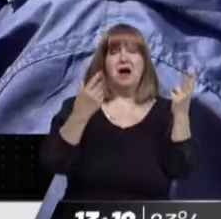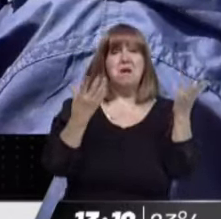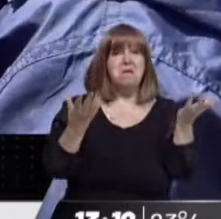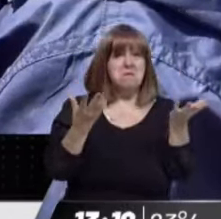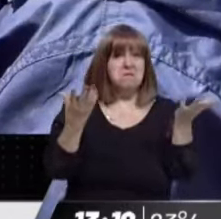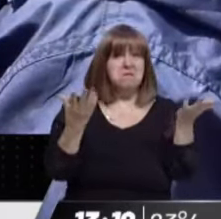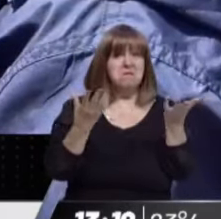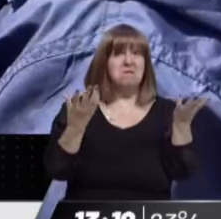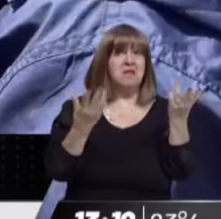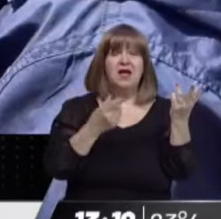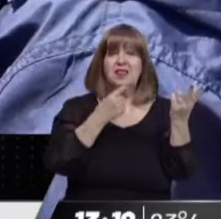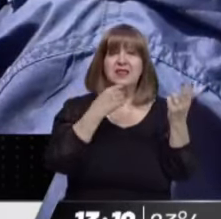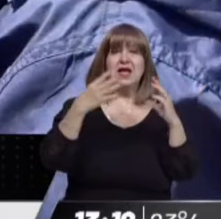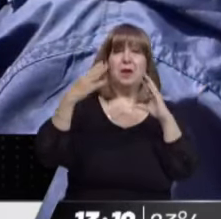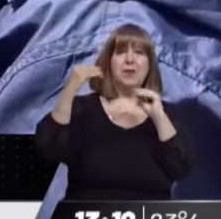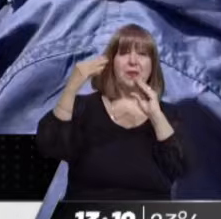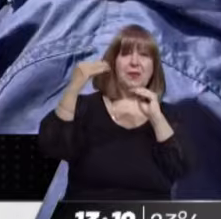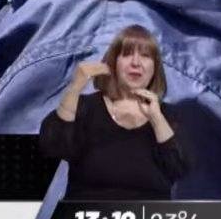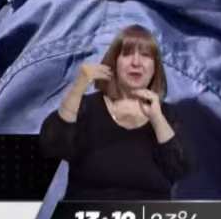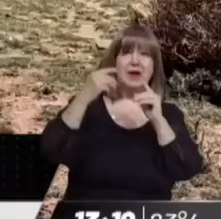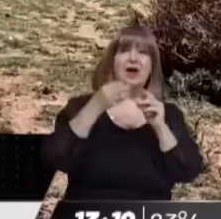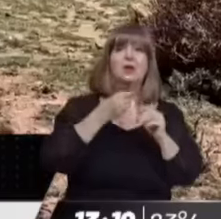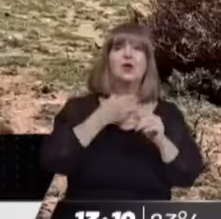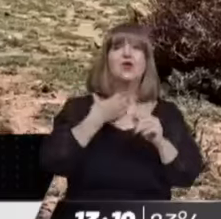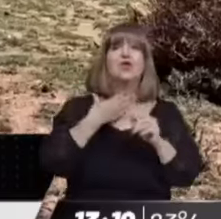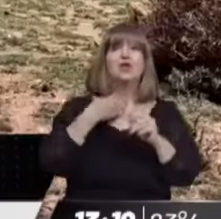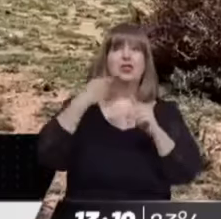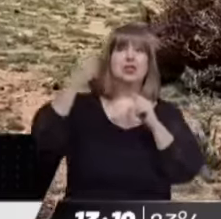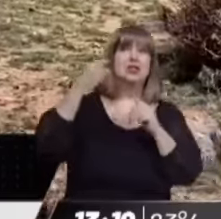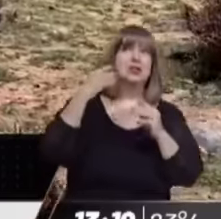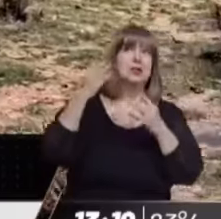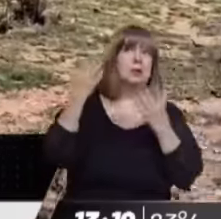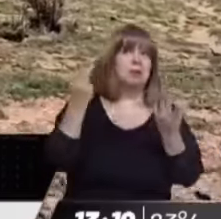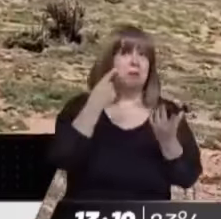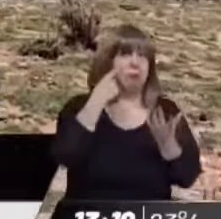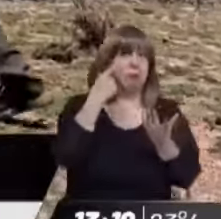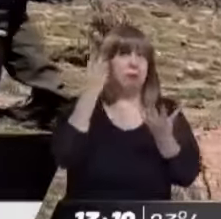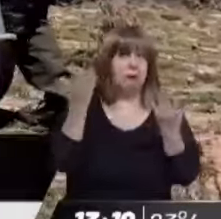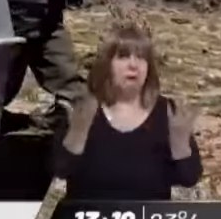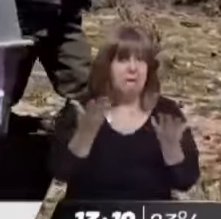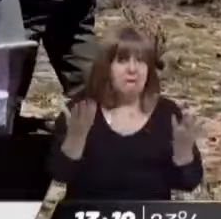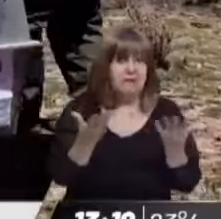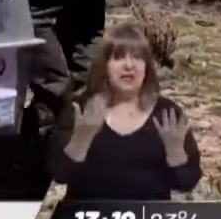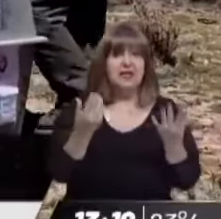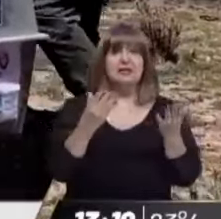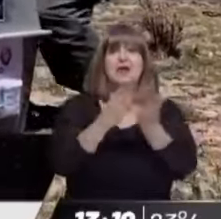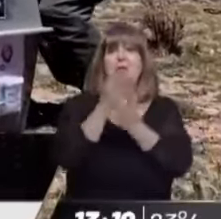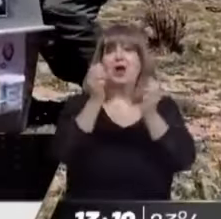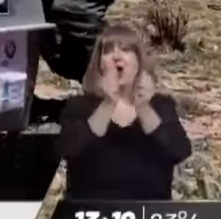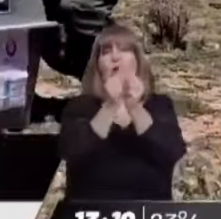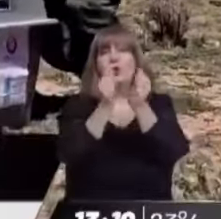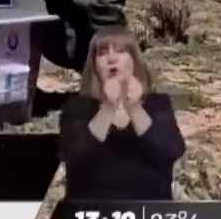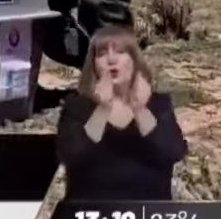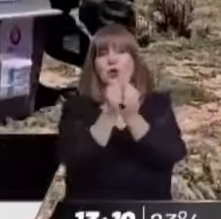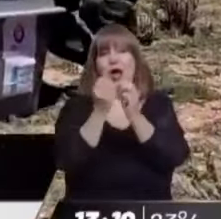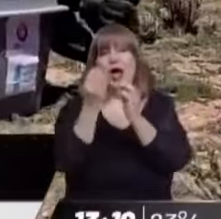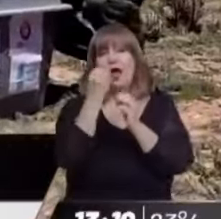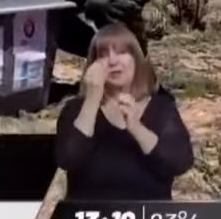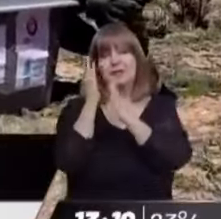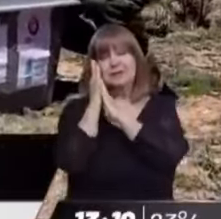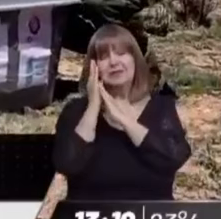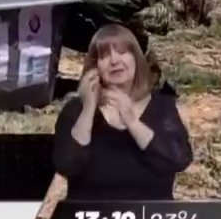que no, algo ven le pasó? Muy bien, y ven muy bien y como son animales gregarios, seguramente se conocen. se conocen porque siempre se juntan a dormir, a